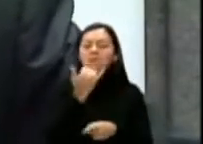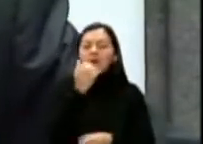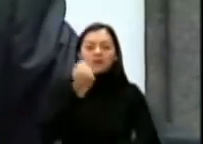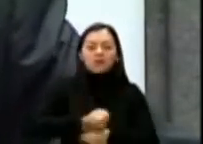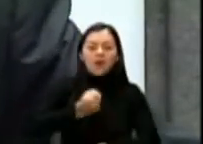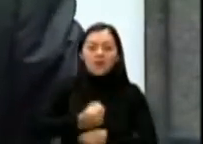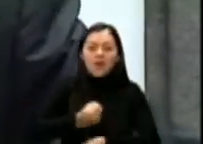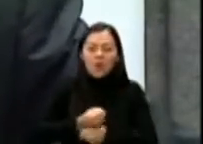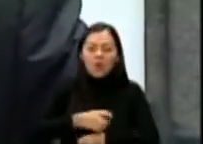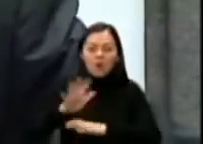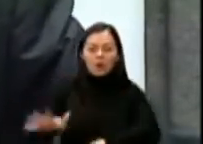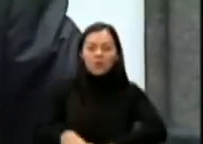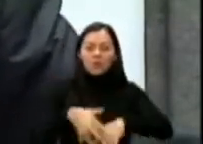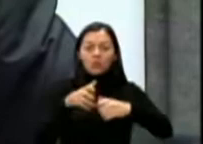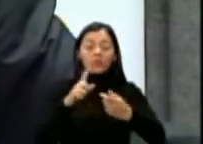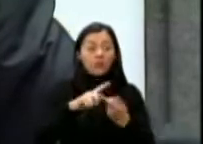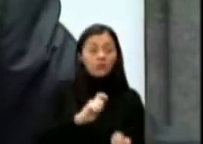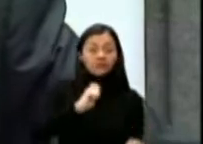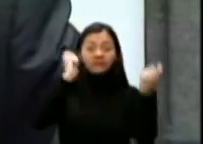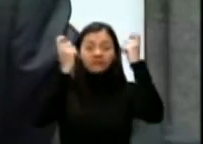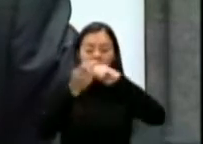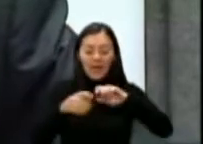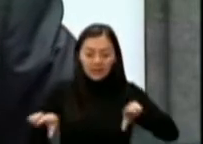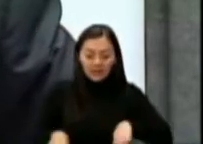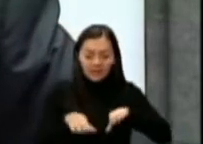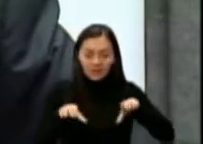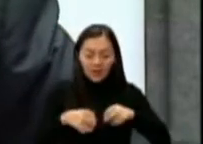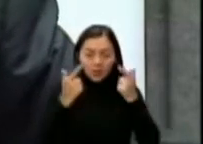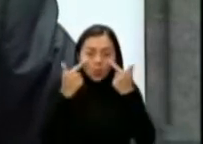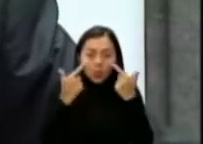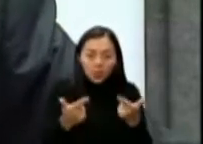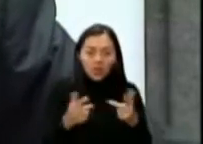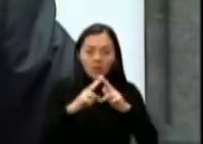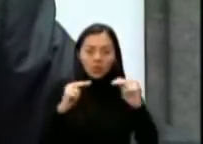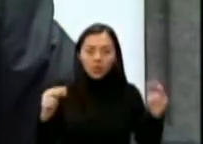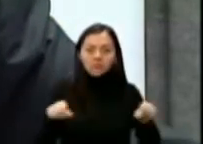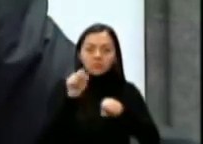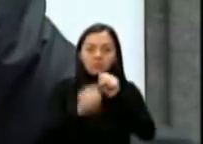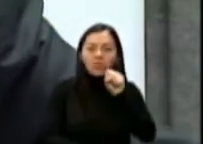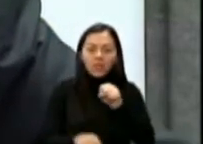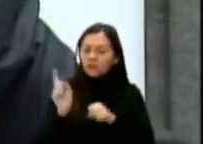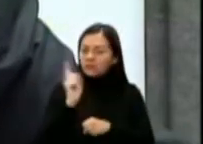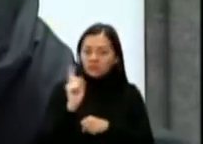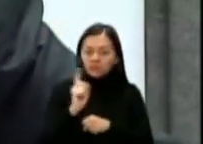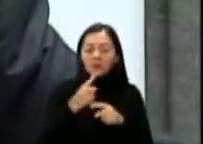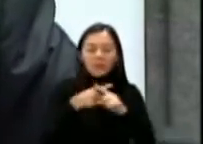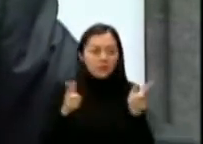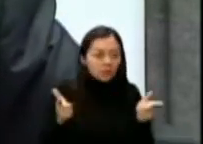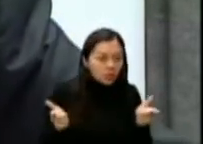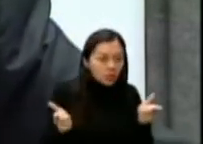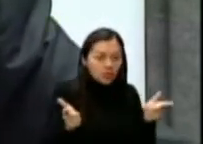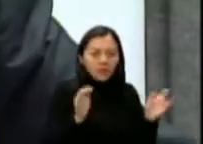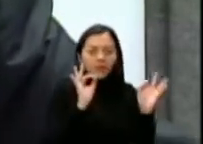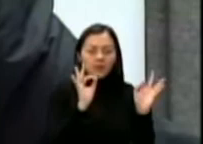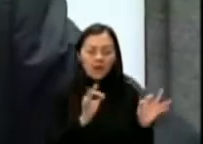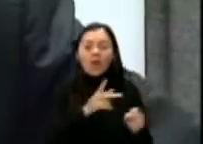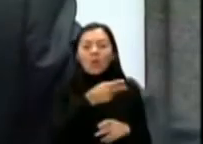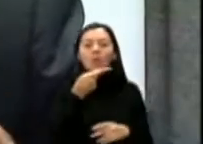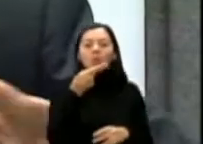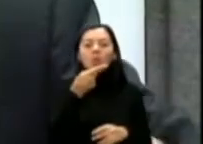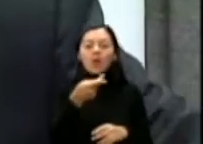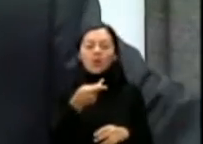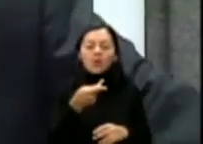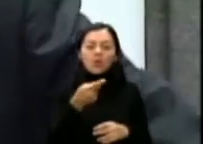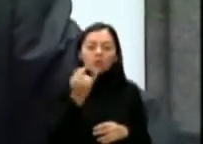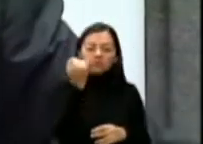reconvertidas actividades productivas que cuiden la pachamama que cuiden la naturaleza generan riqueza sobre todo por nuestros pueblos ancestrales así que